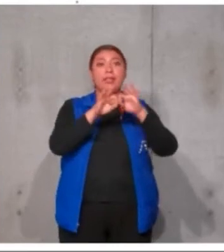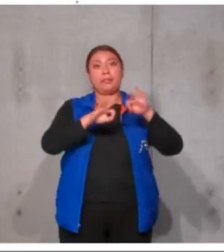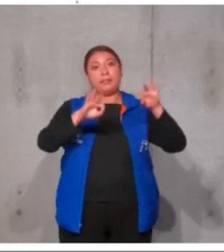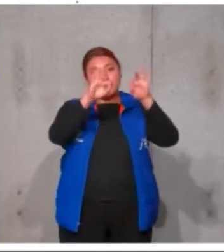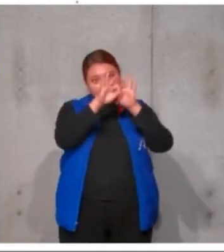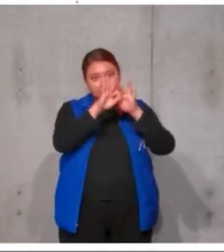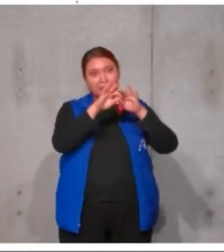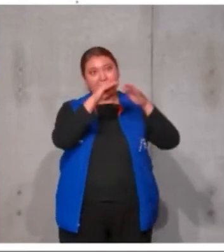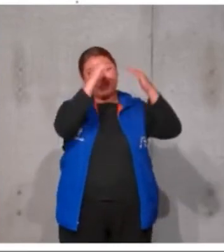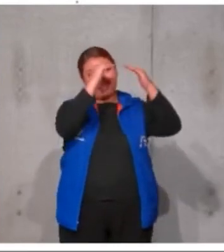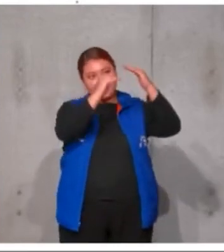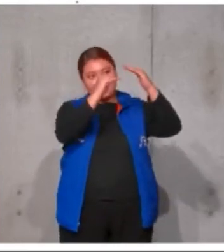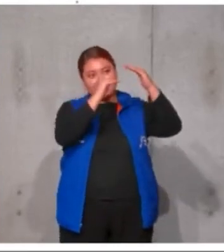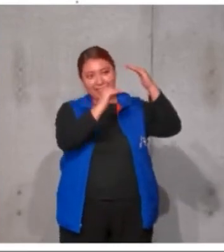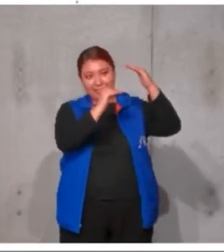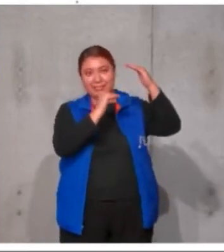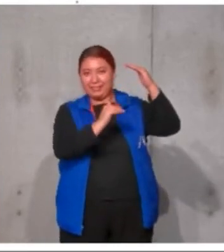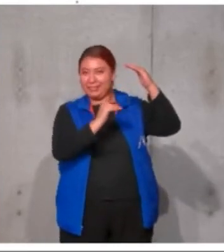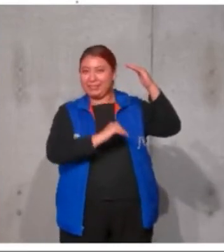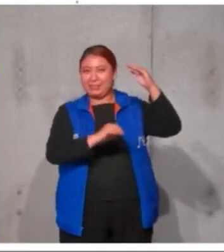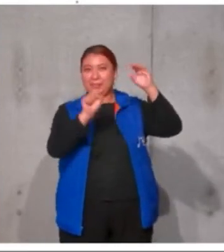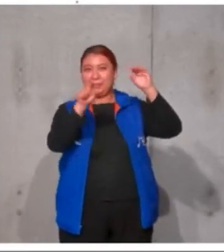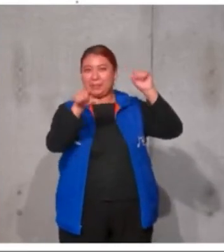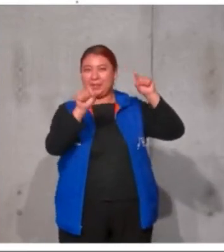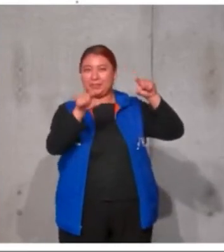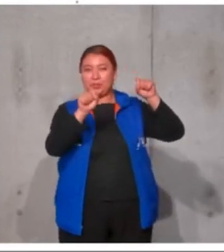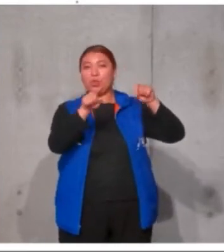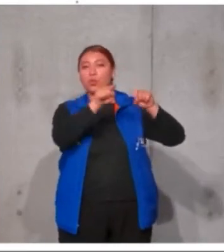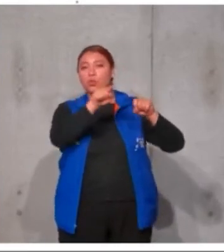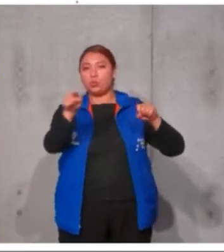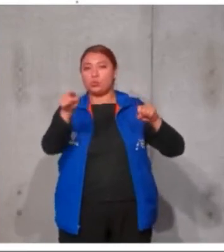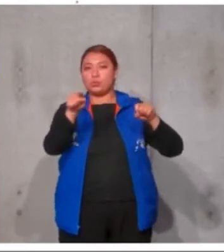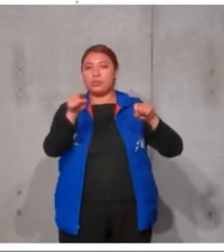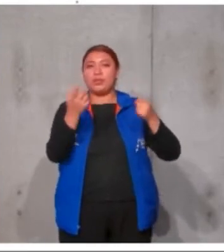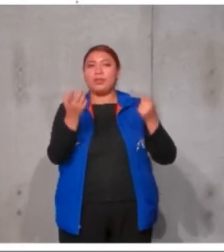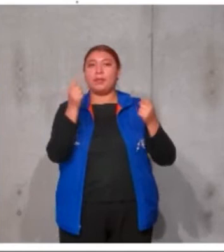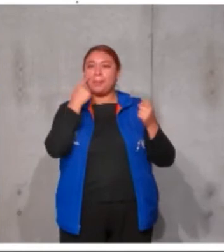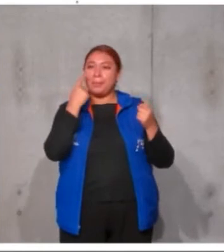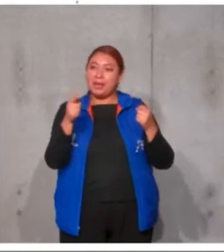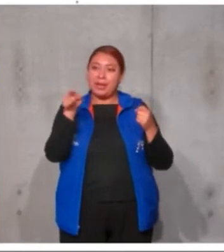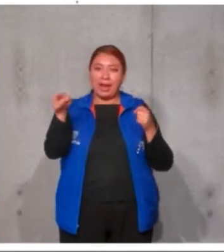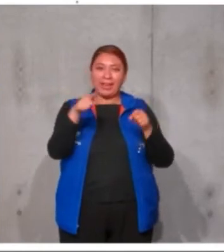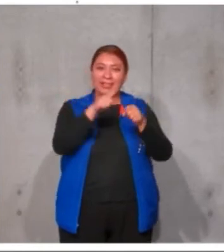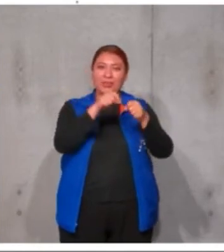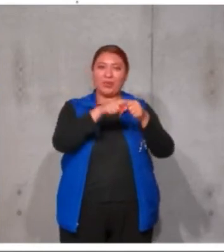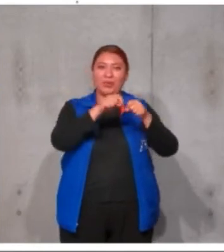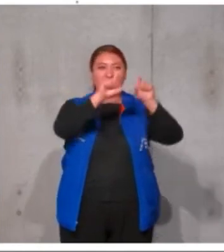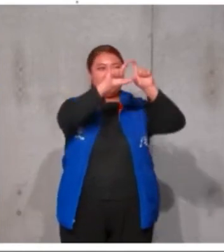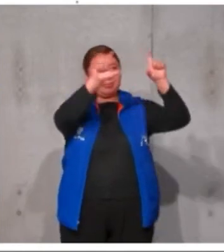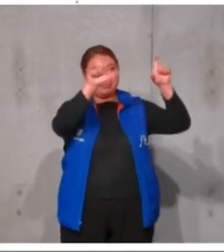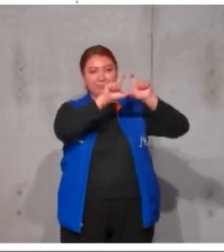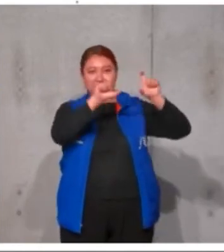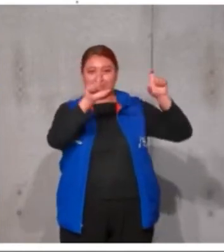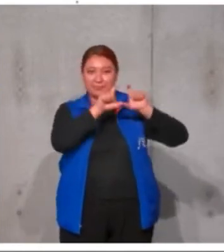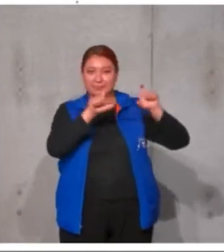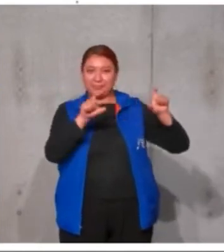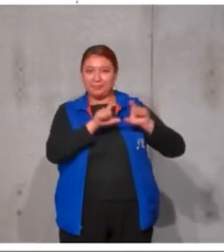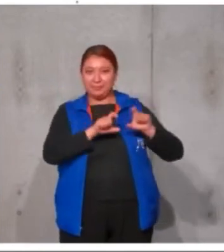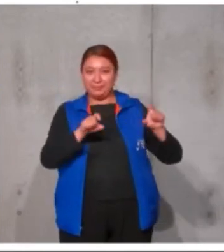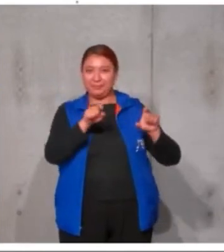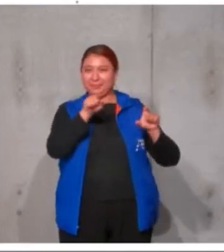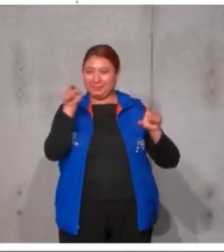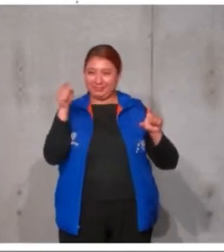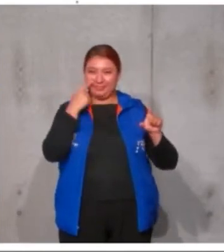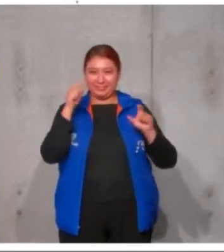mayor importancia, mediana importancia y menor importancia. Y les ponen color. Aquí faltaría ver las